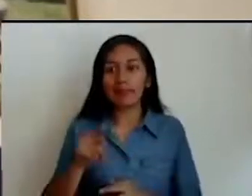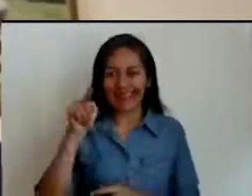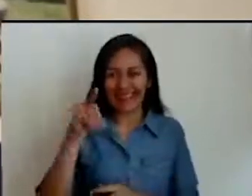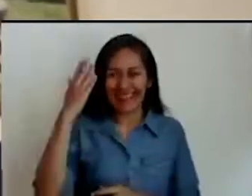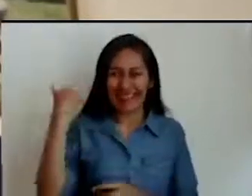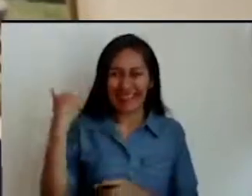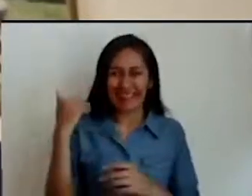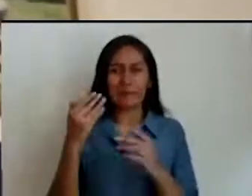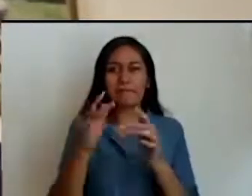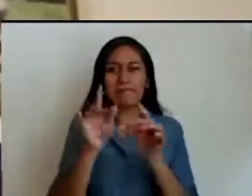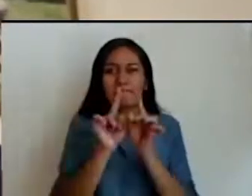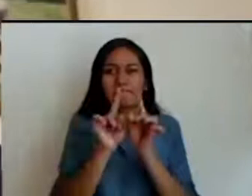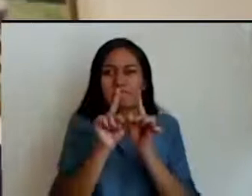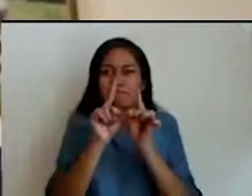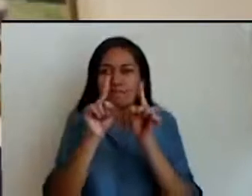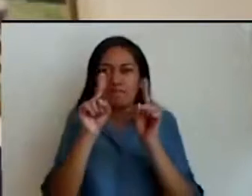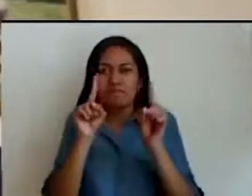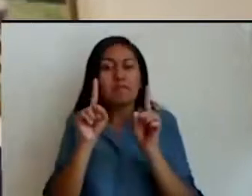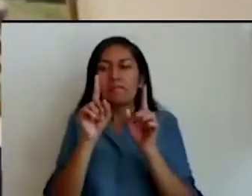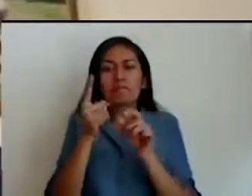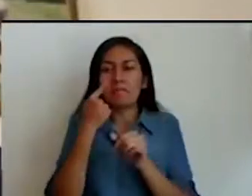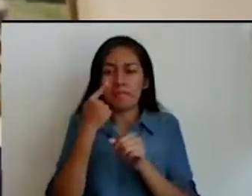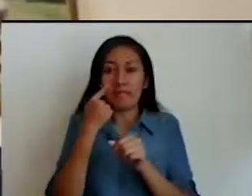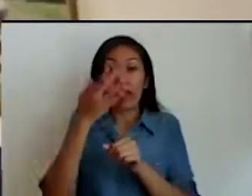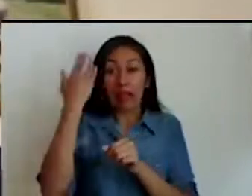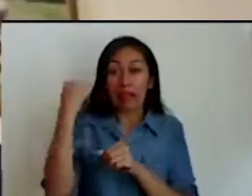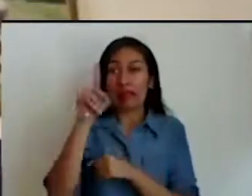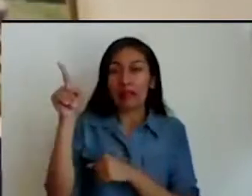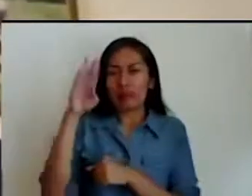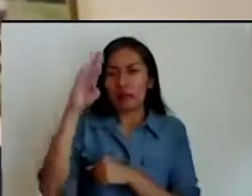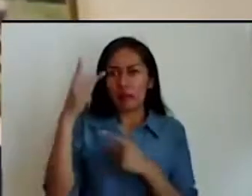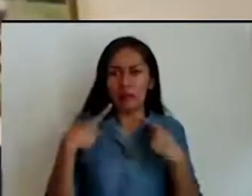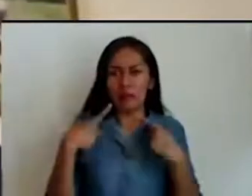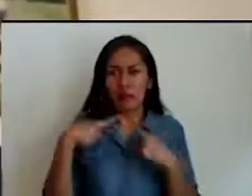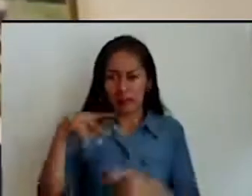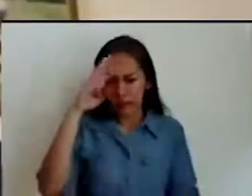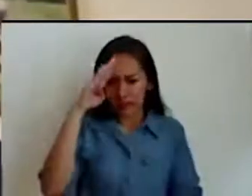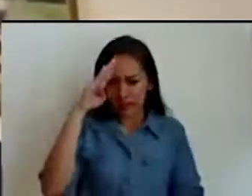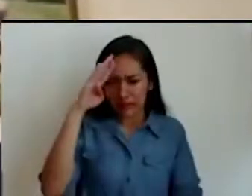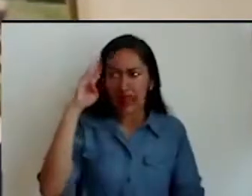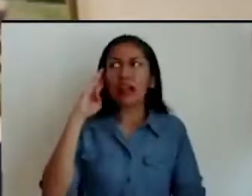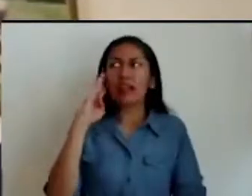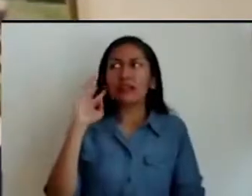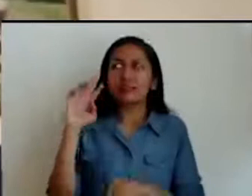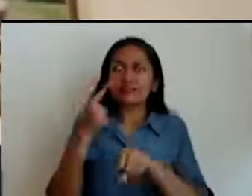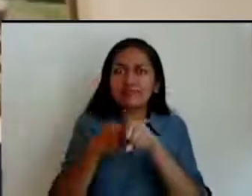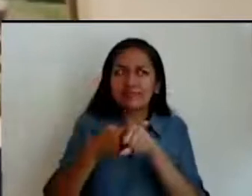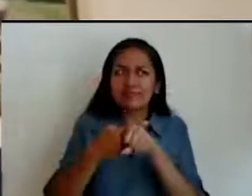da entre el pensamiento científico duro en las epidemias de peste